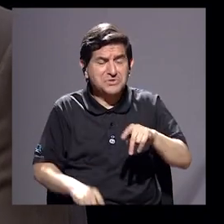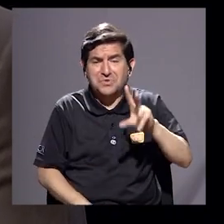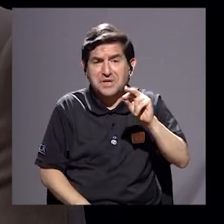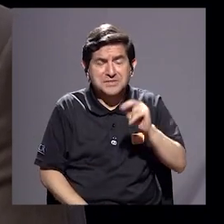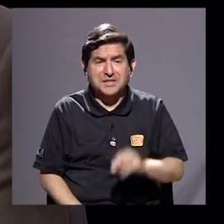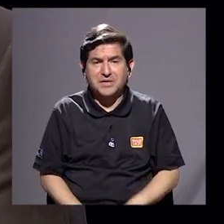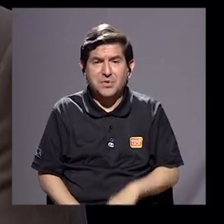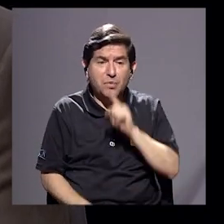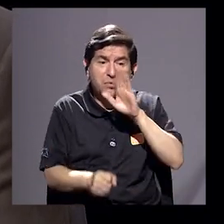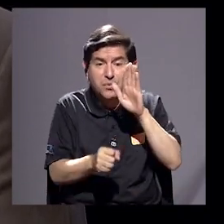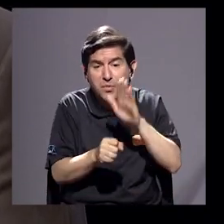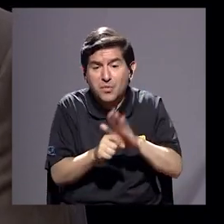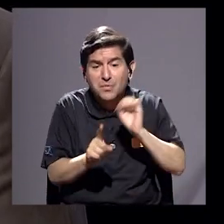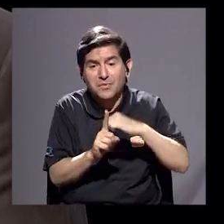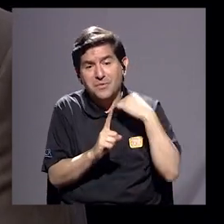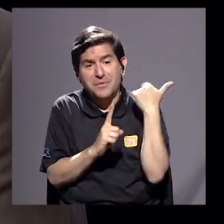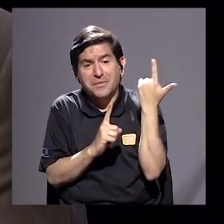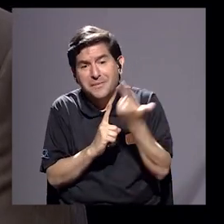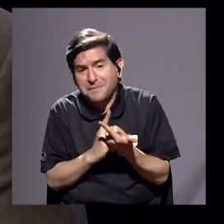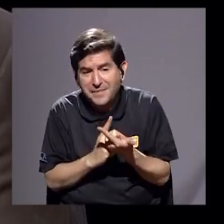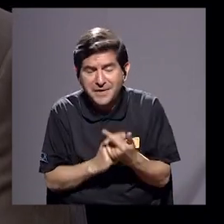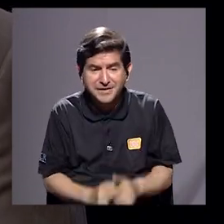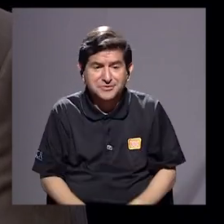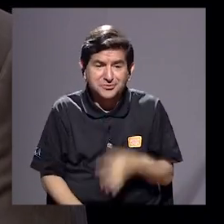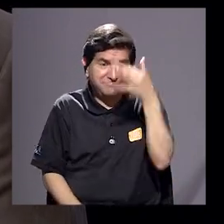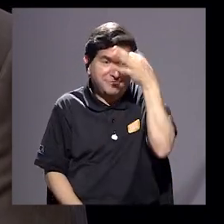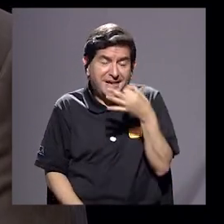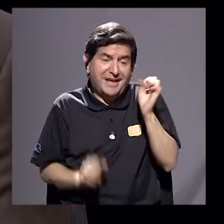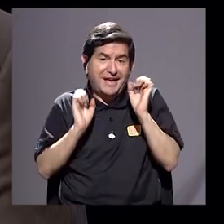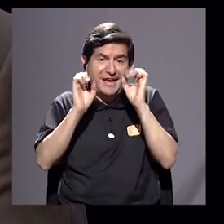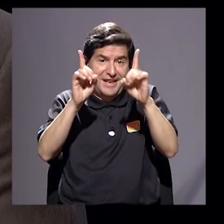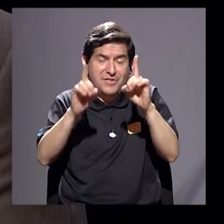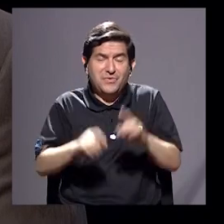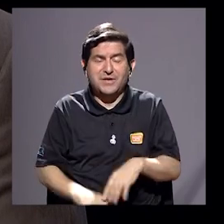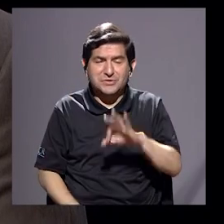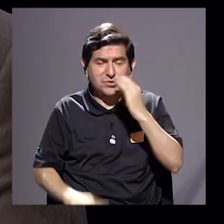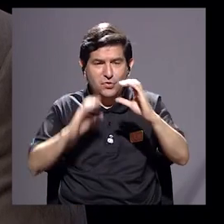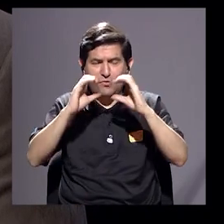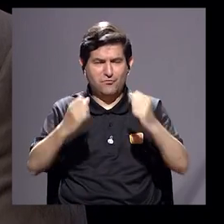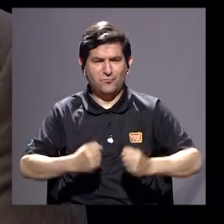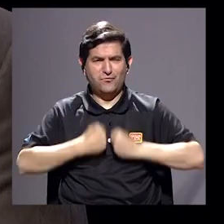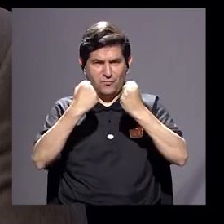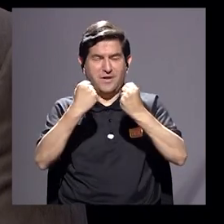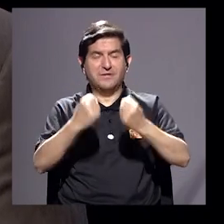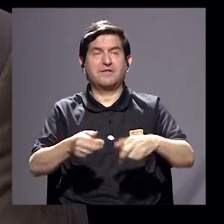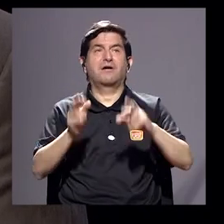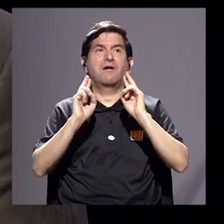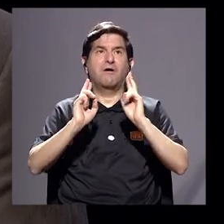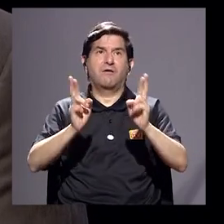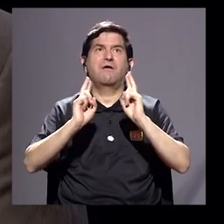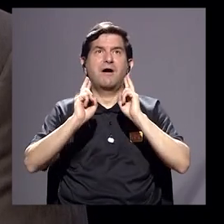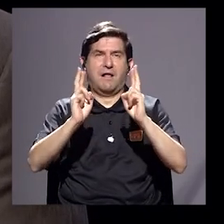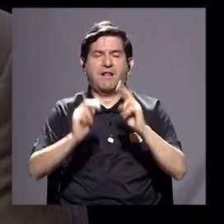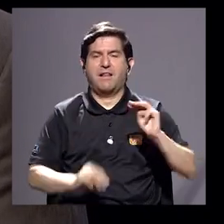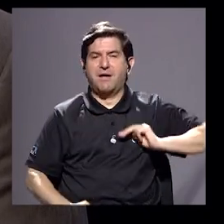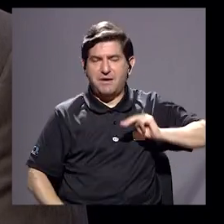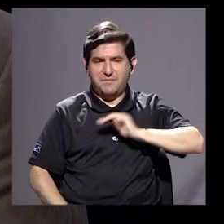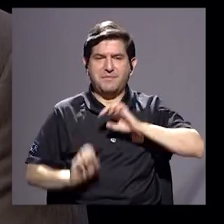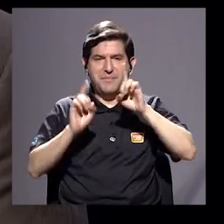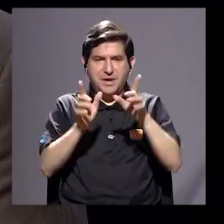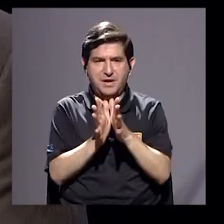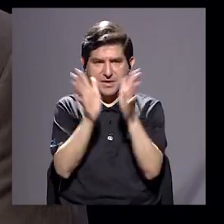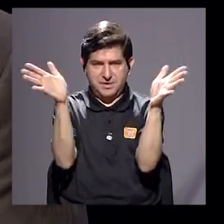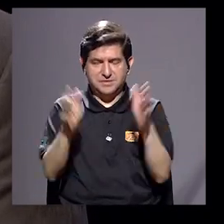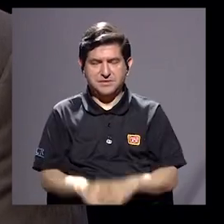hay un compromiso social que hay que apostar por una educación mediática vigorosa ojalá que el ministerio de educación